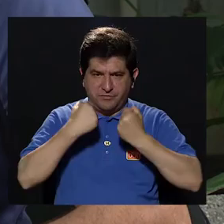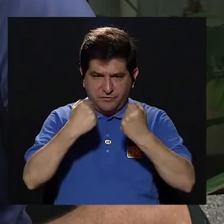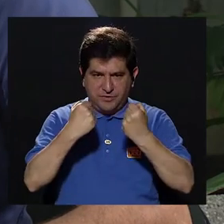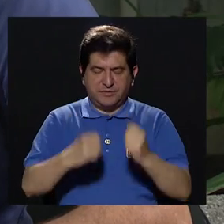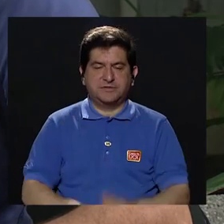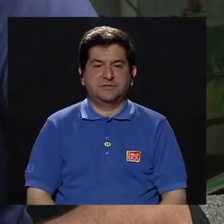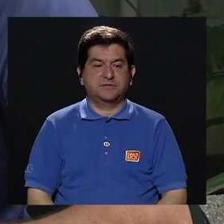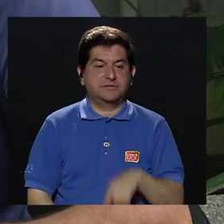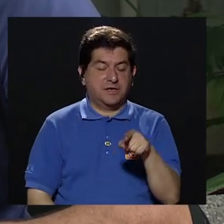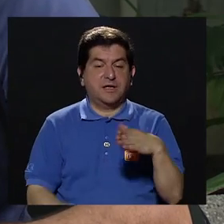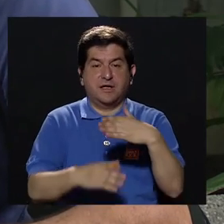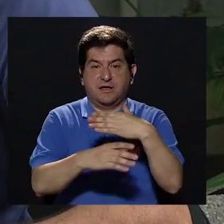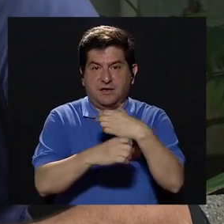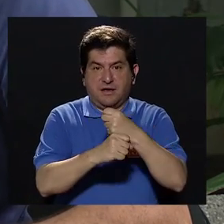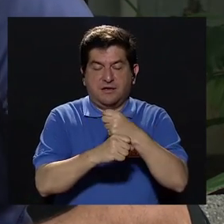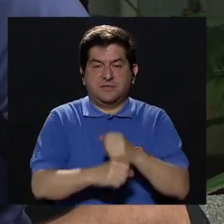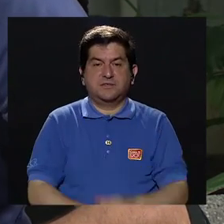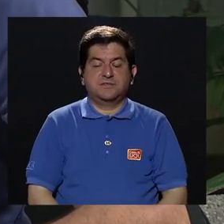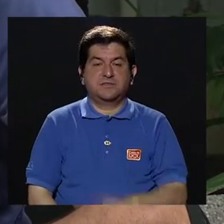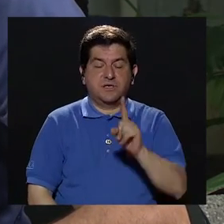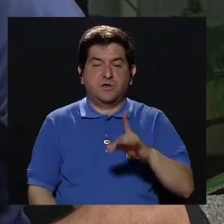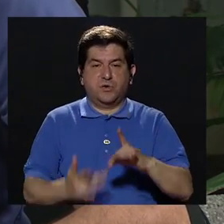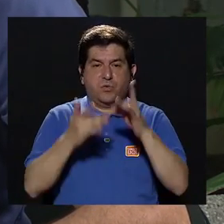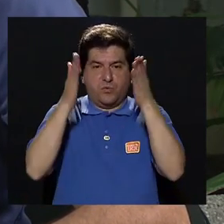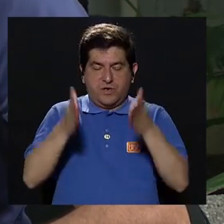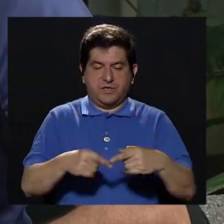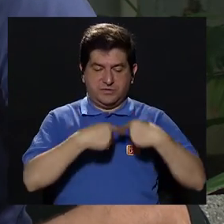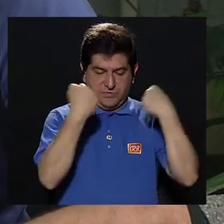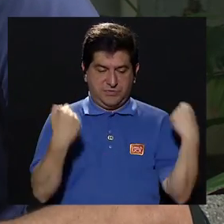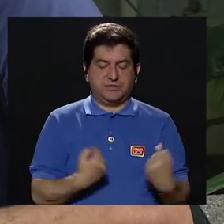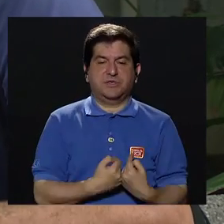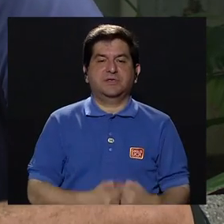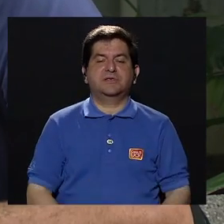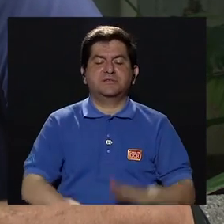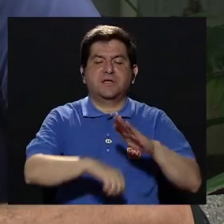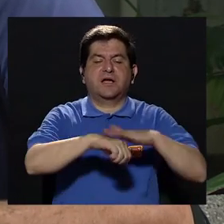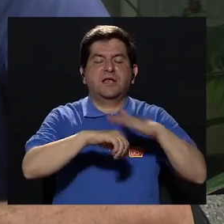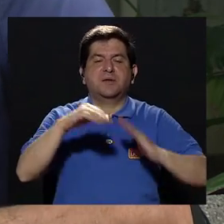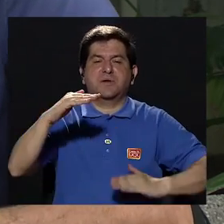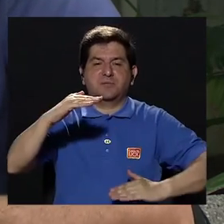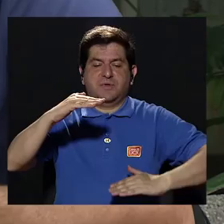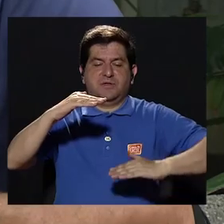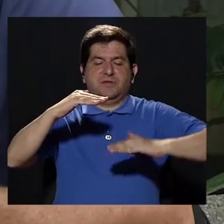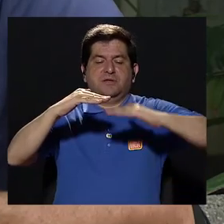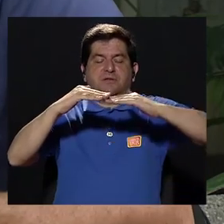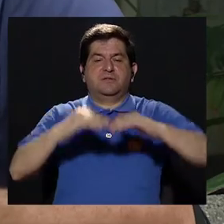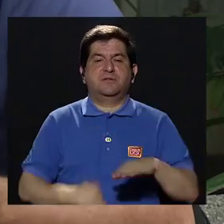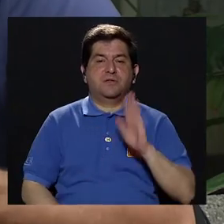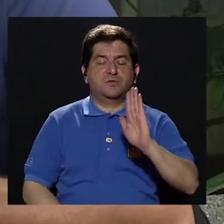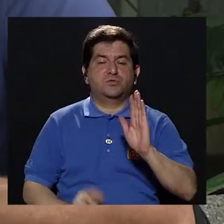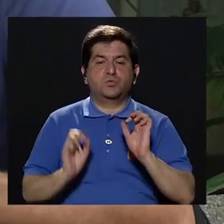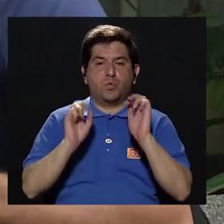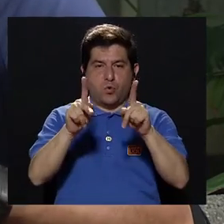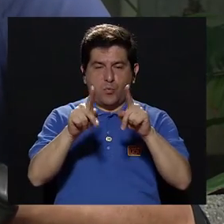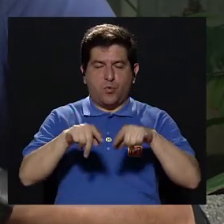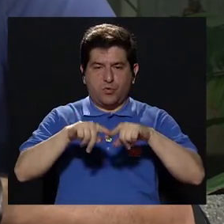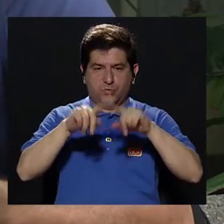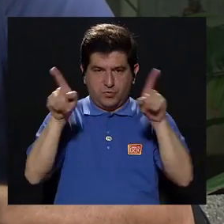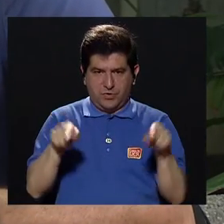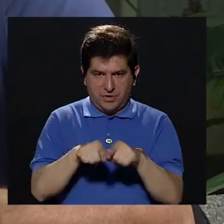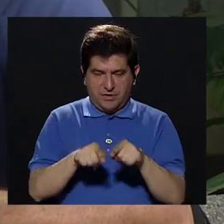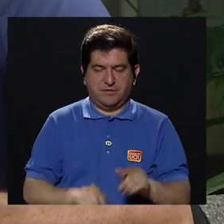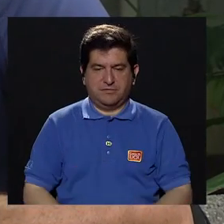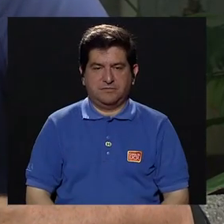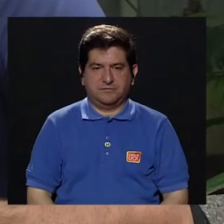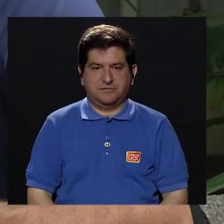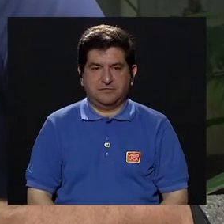esfuerzo. Entonces, la prueba de esfuerzo se la hace un cardiólogo y le permite hasta qué nivel puede llegar su ventana cardíaca,